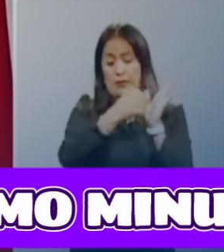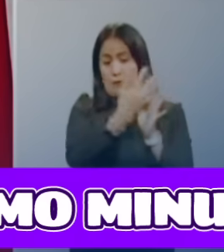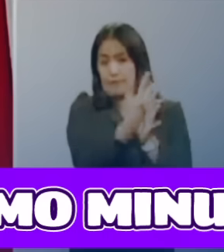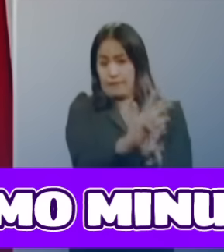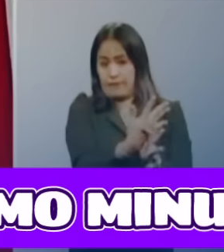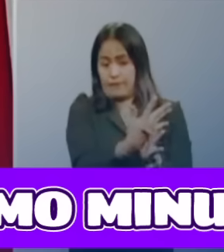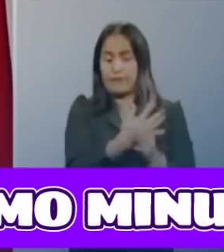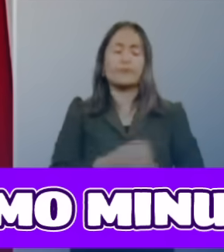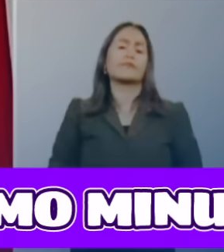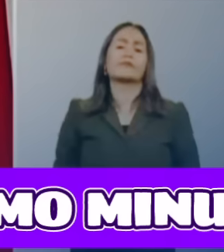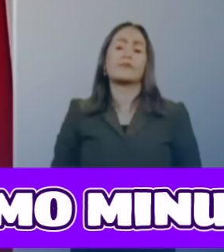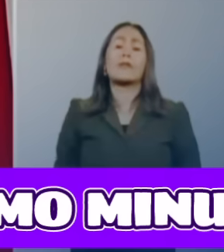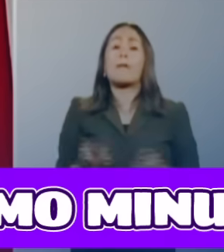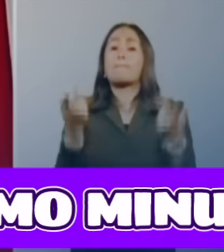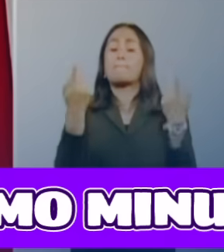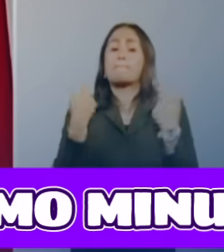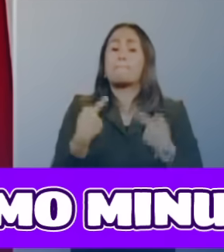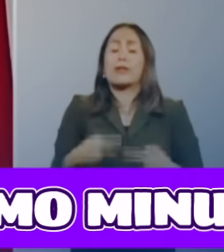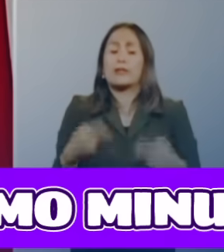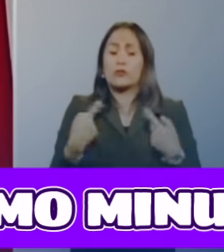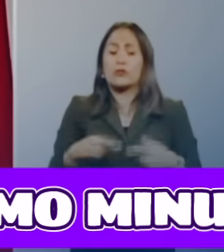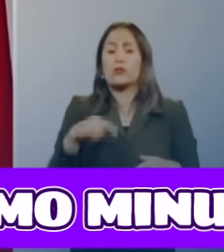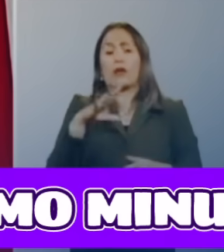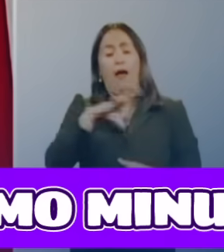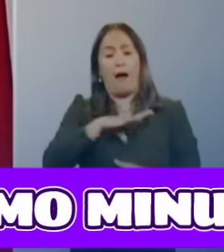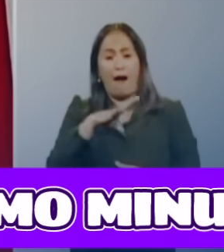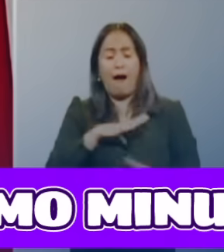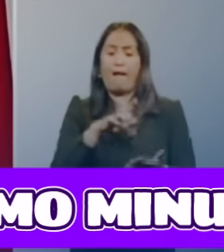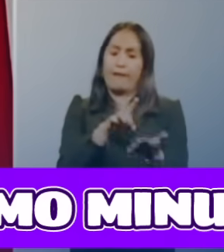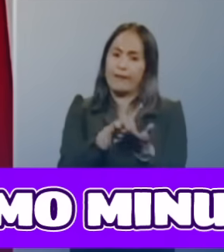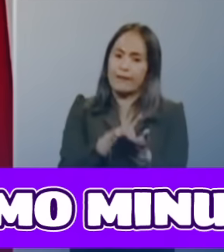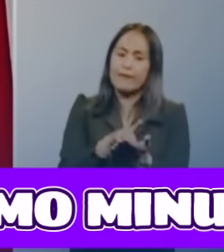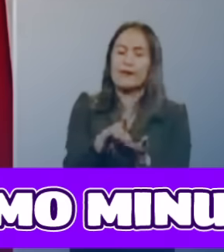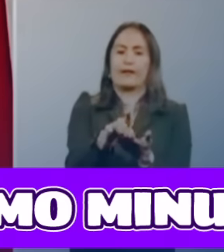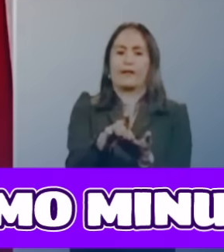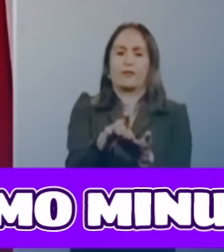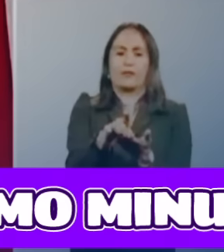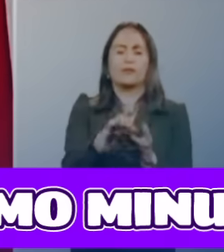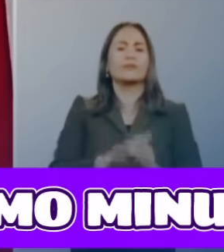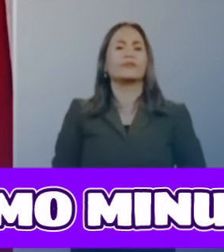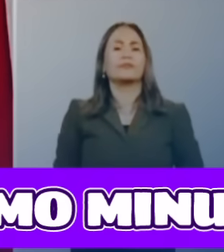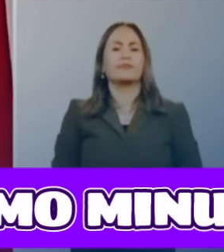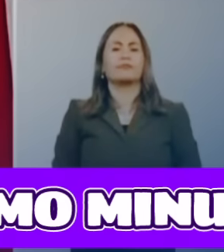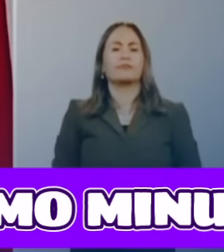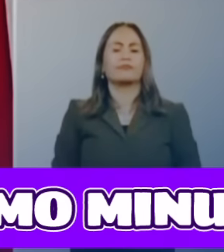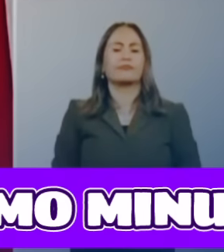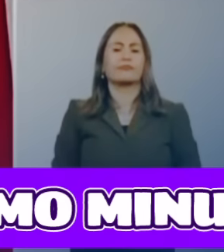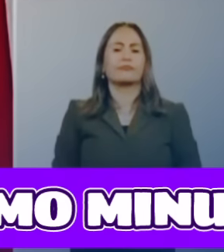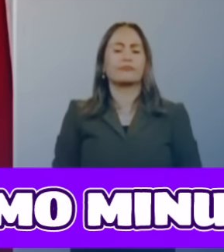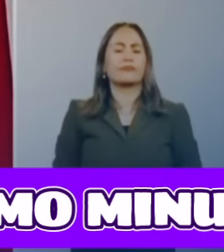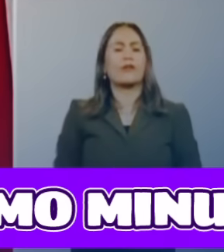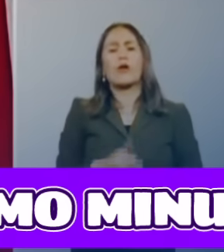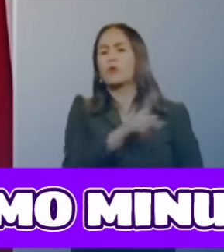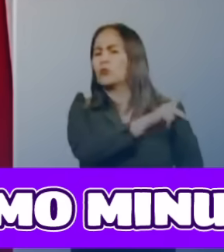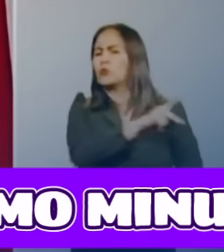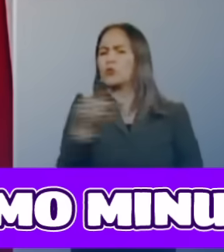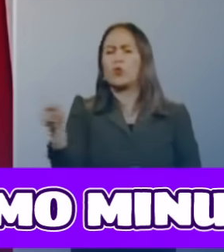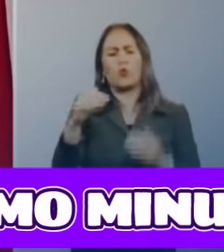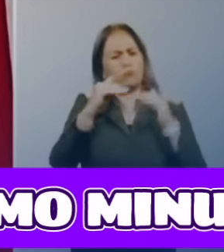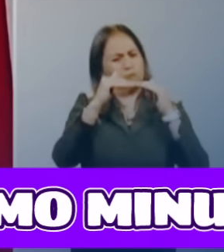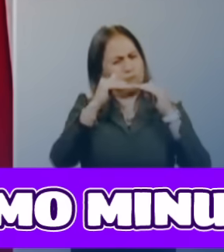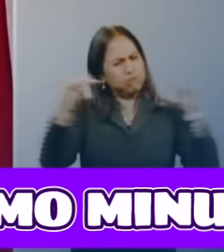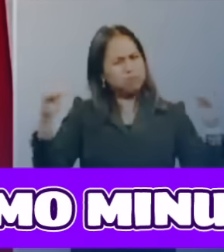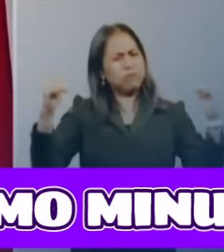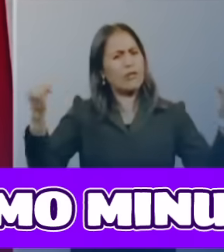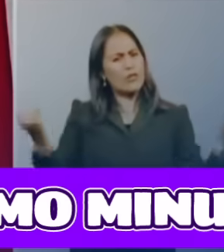cito, toda persona tiene derecho, en condiciones de plena igualdad,